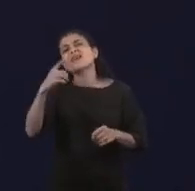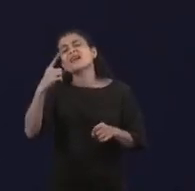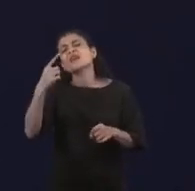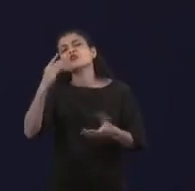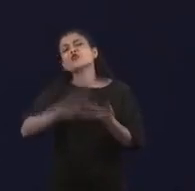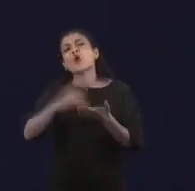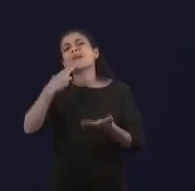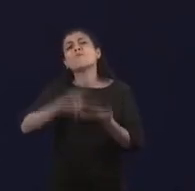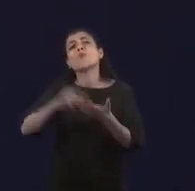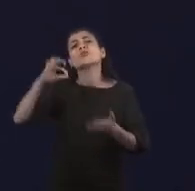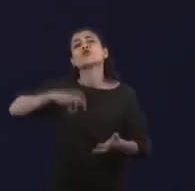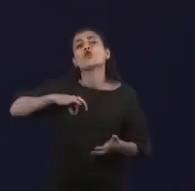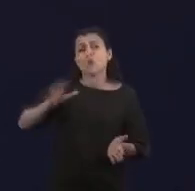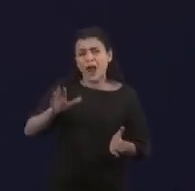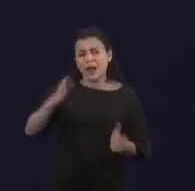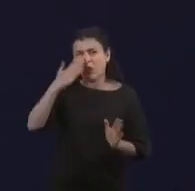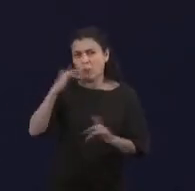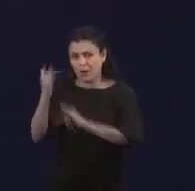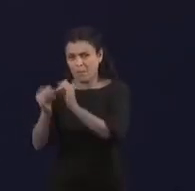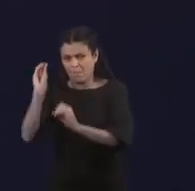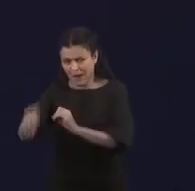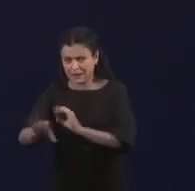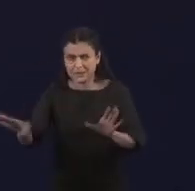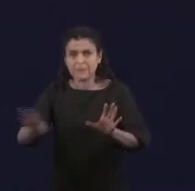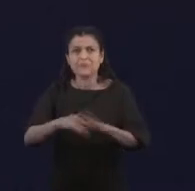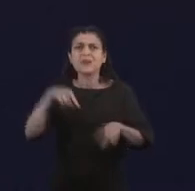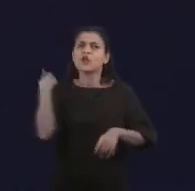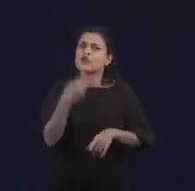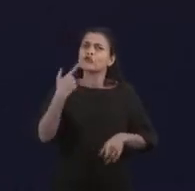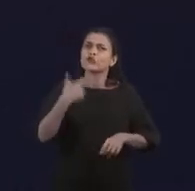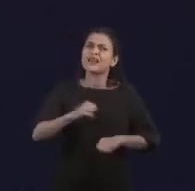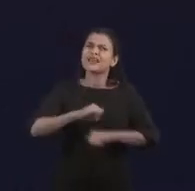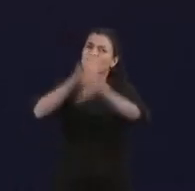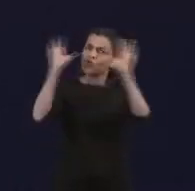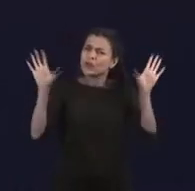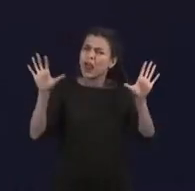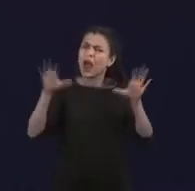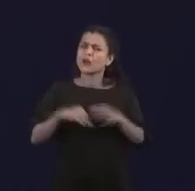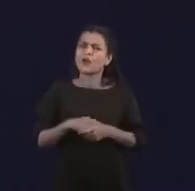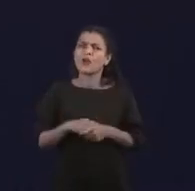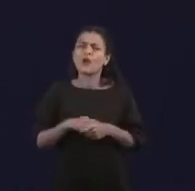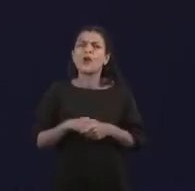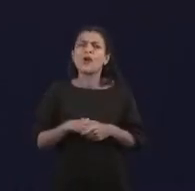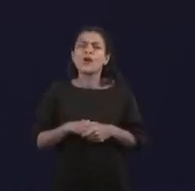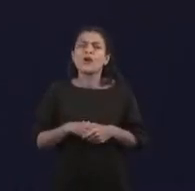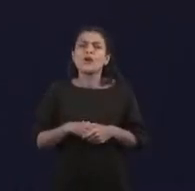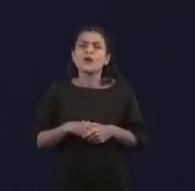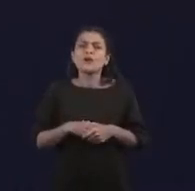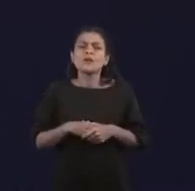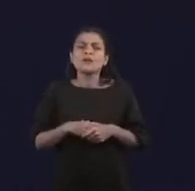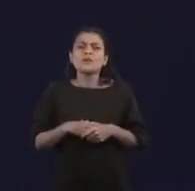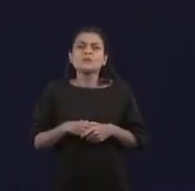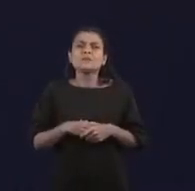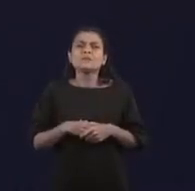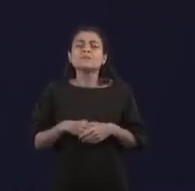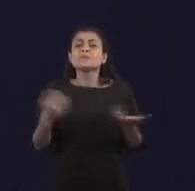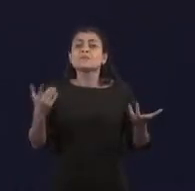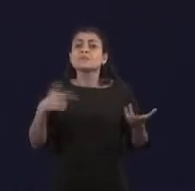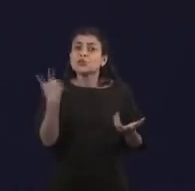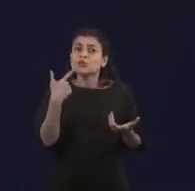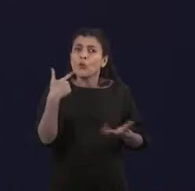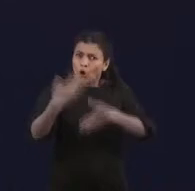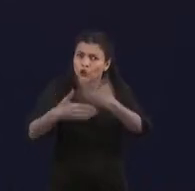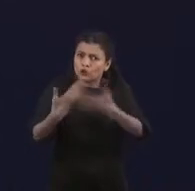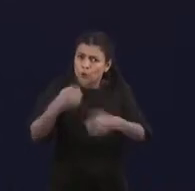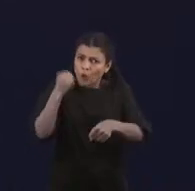de tu primera pregunta. Y entendemos que la muestra de que podemos gobernar,